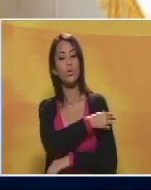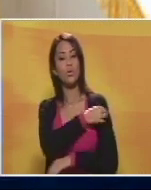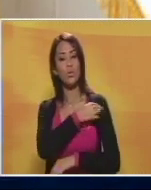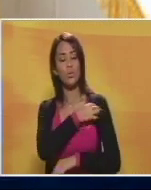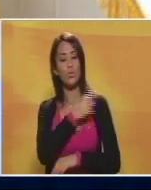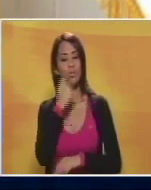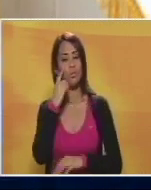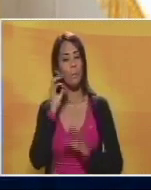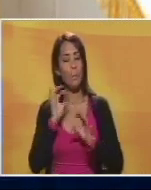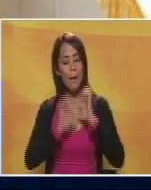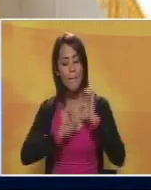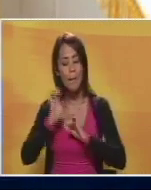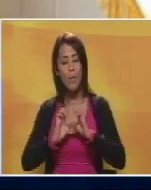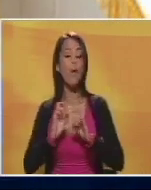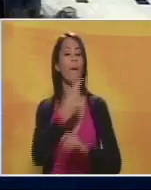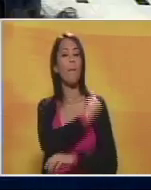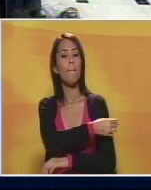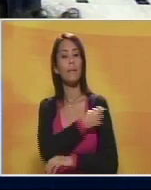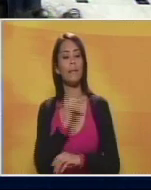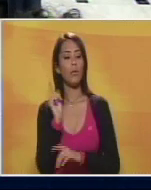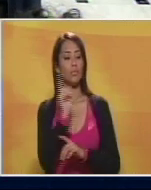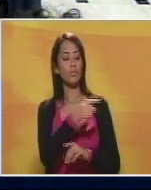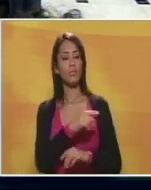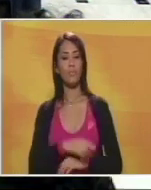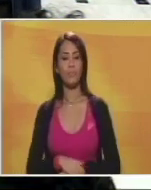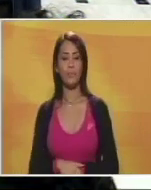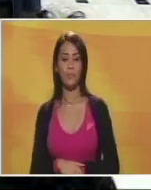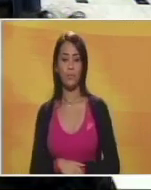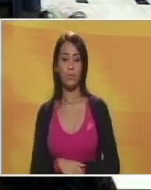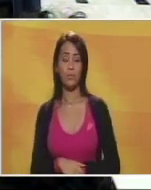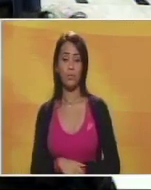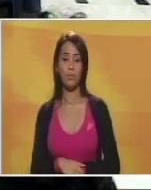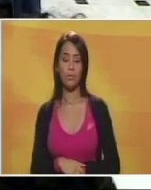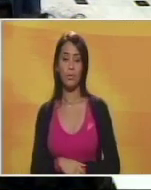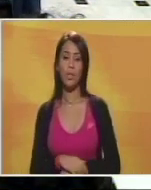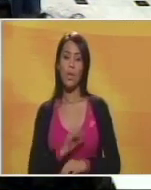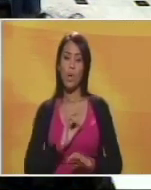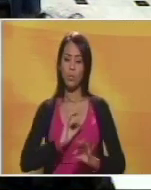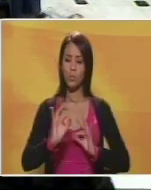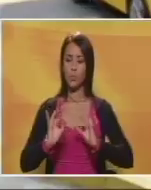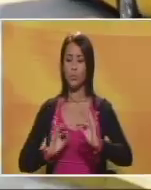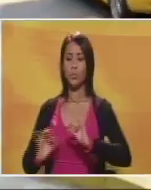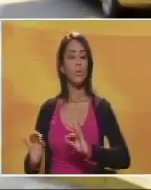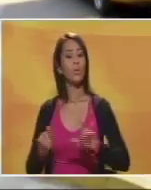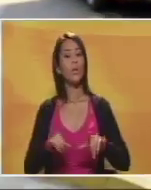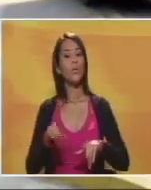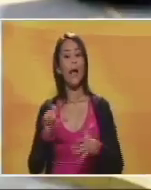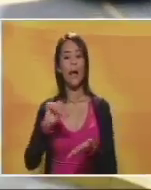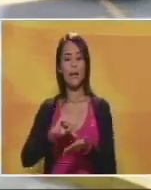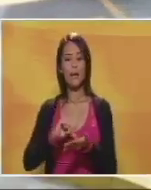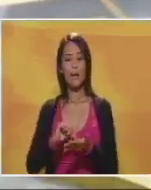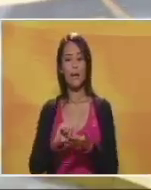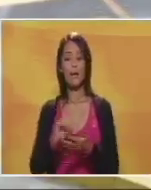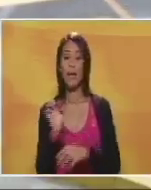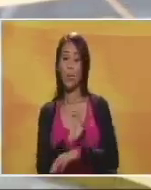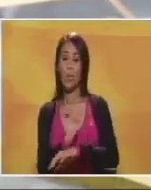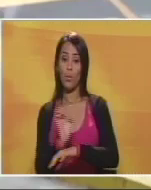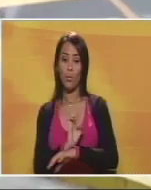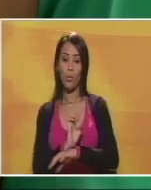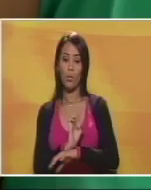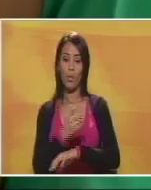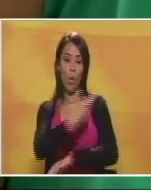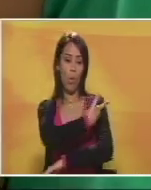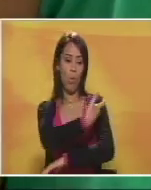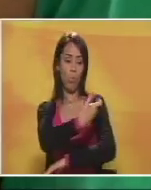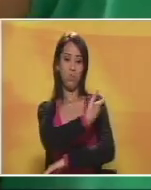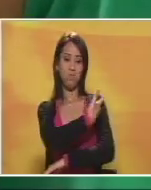y posteriormente es trasladado al Hospital Bacortiz. De inmediato se implementó un cerco epidemiológico tanto en Quito como en Tulcán, que incluyó la